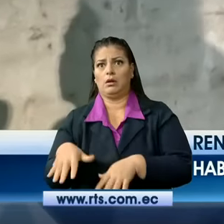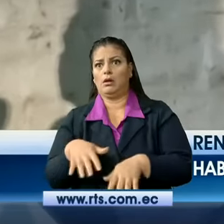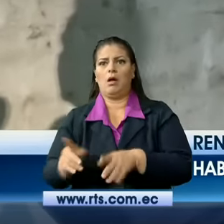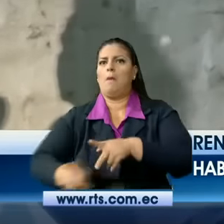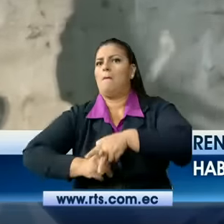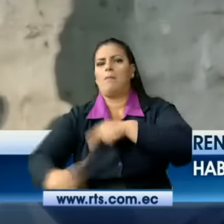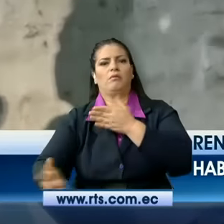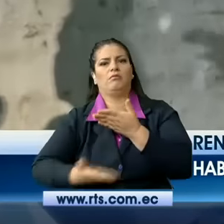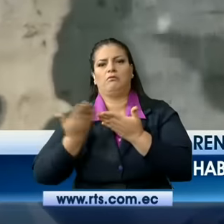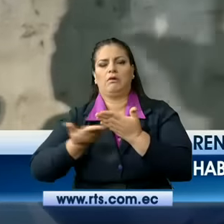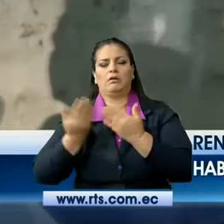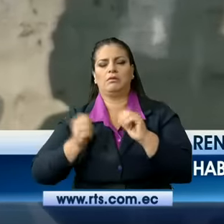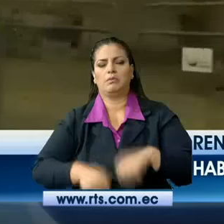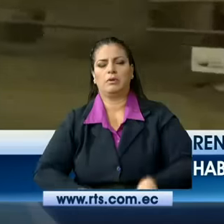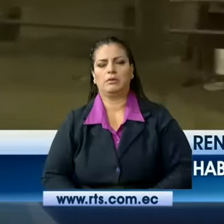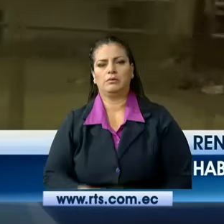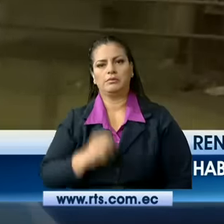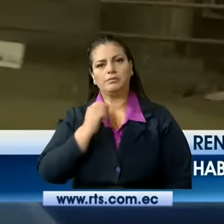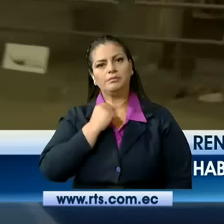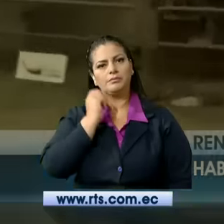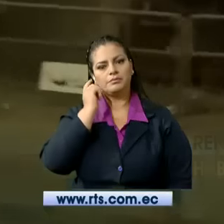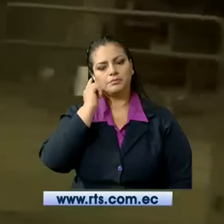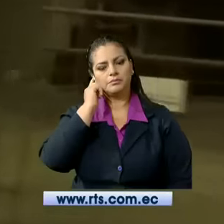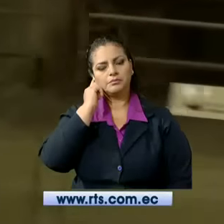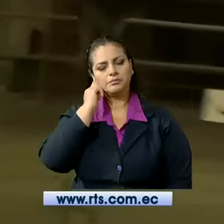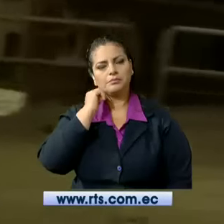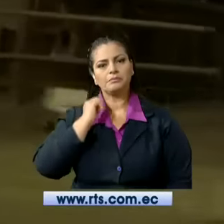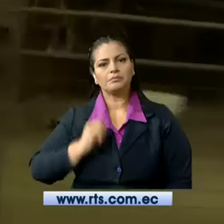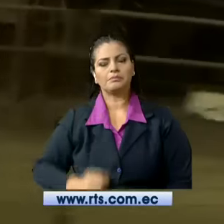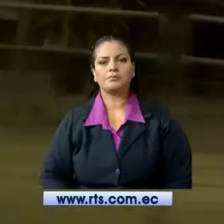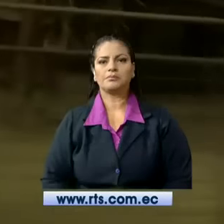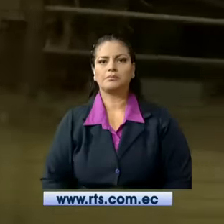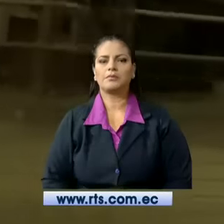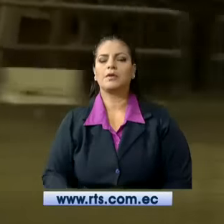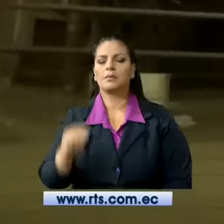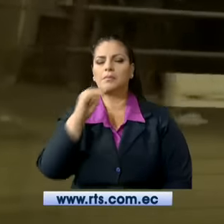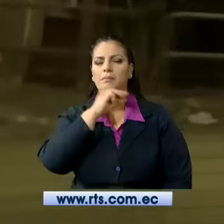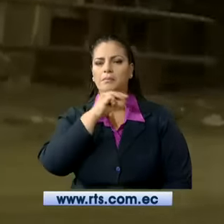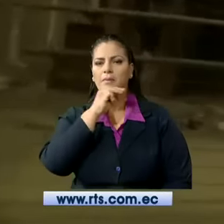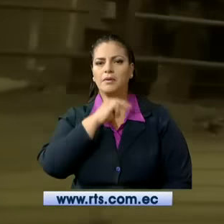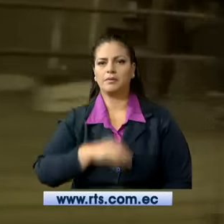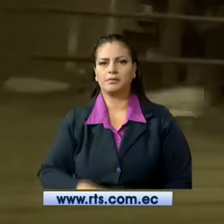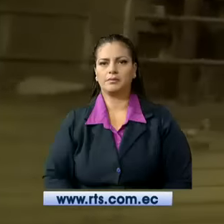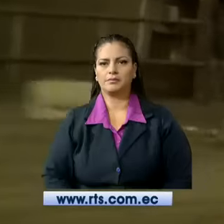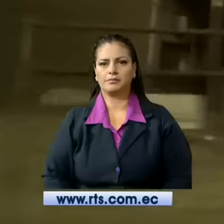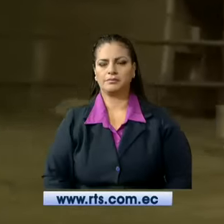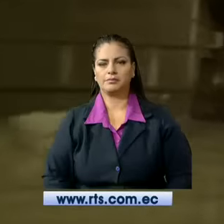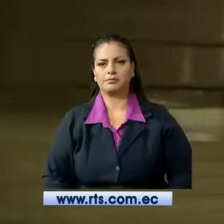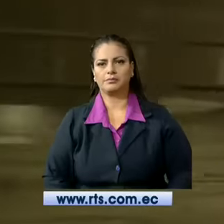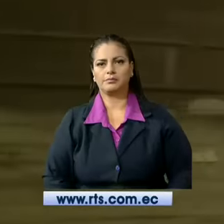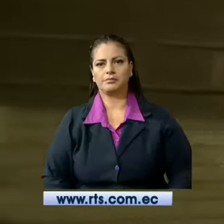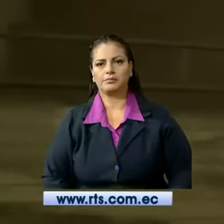Por el temor de los temblores, todo ese pueblo tiene. Con cámaras de Eduardo García de Semanta, provincia de Manabí, informó Wendy Delgado.